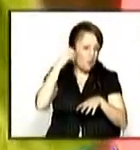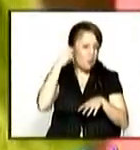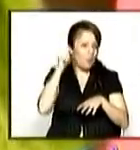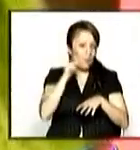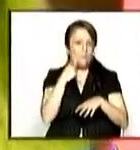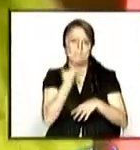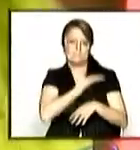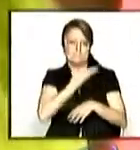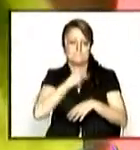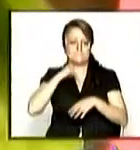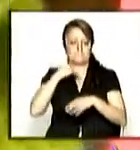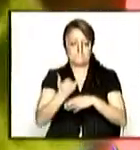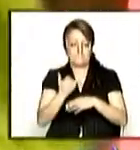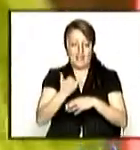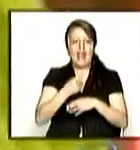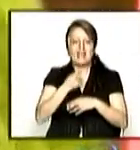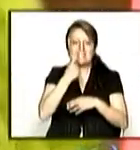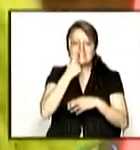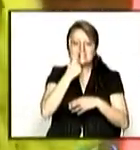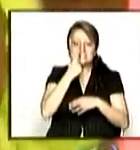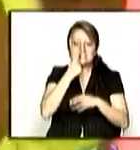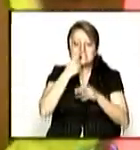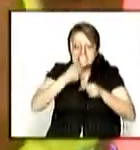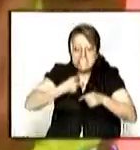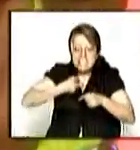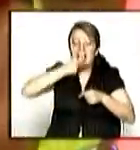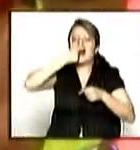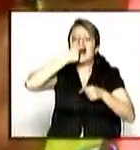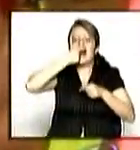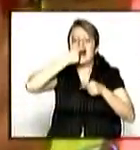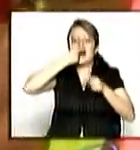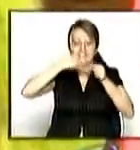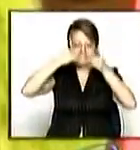laterales y vamos a soportar o a reemplazar